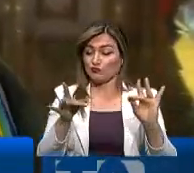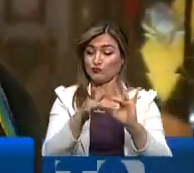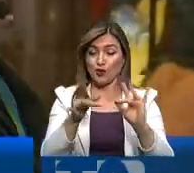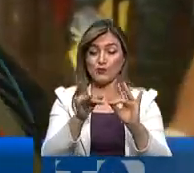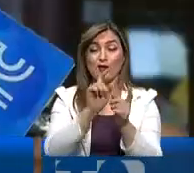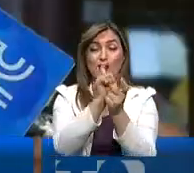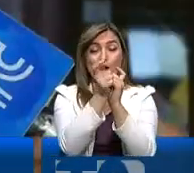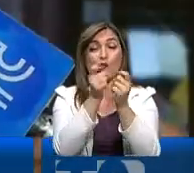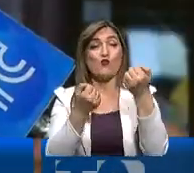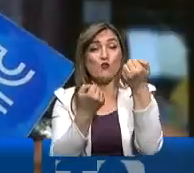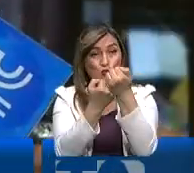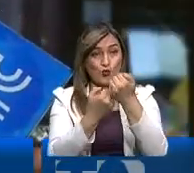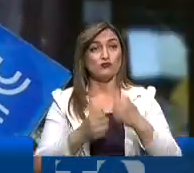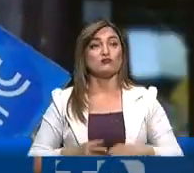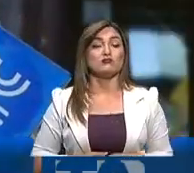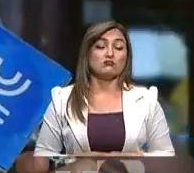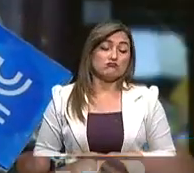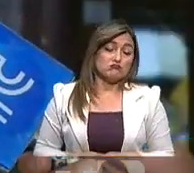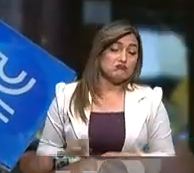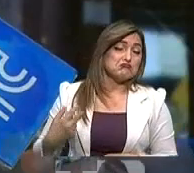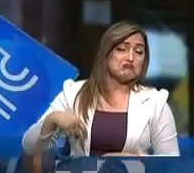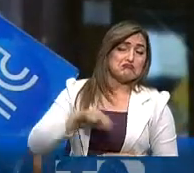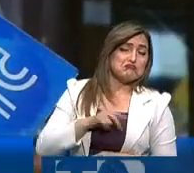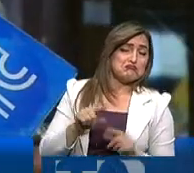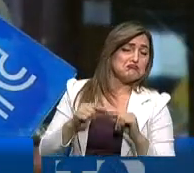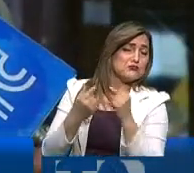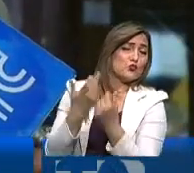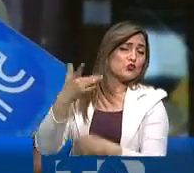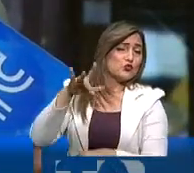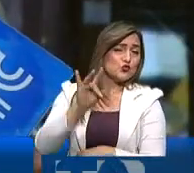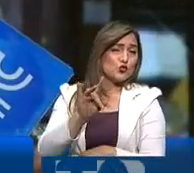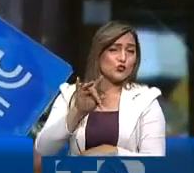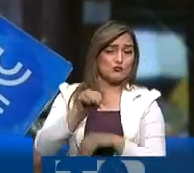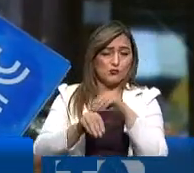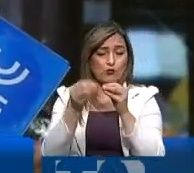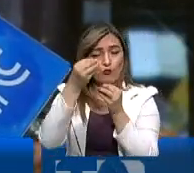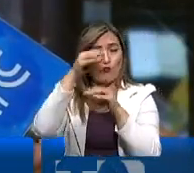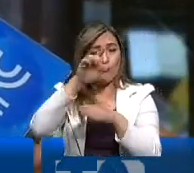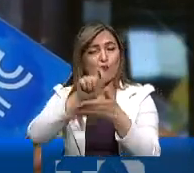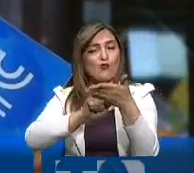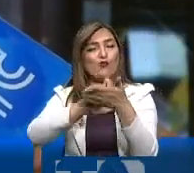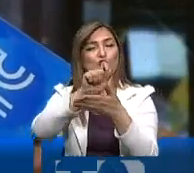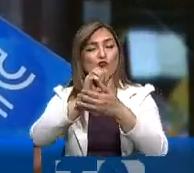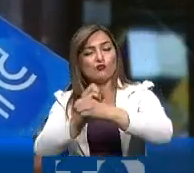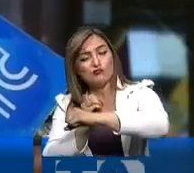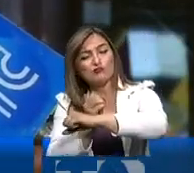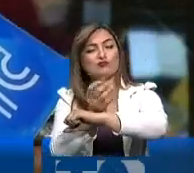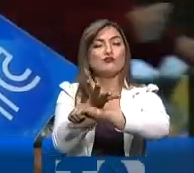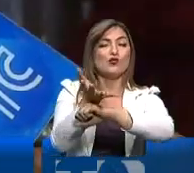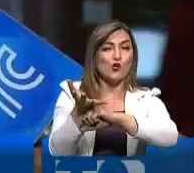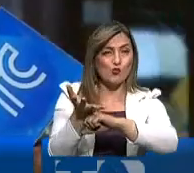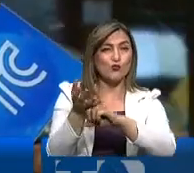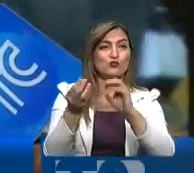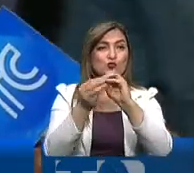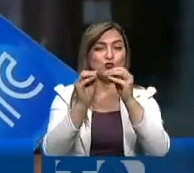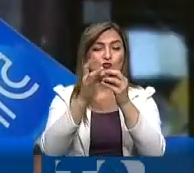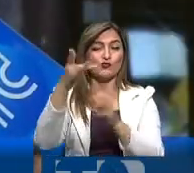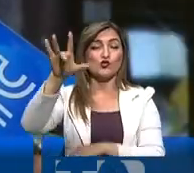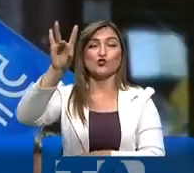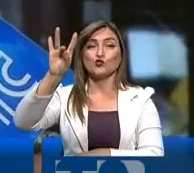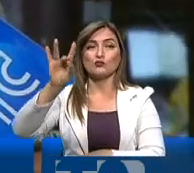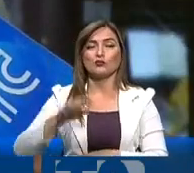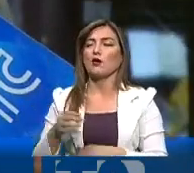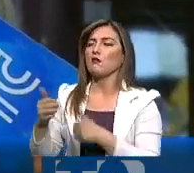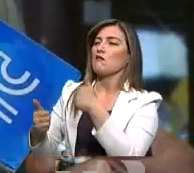van a apoyar. Nosotros vamos a aprobar el informe, pero con una recomendación de la bancada de